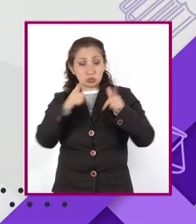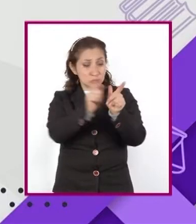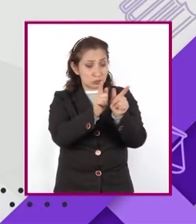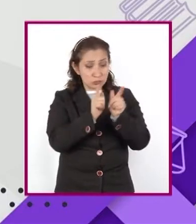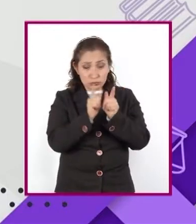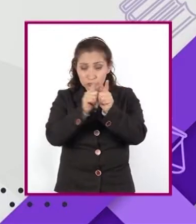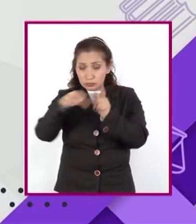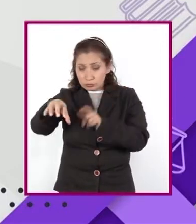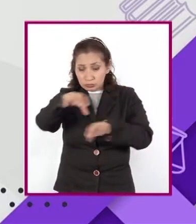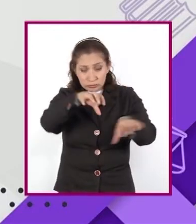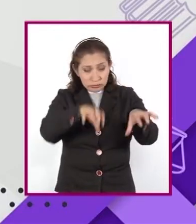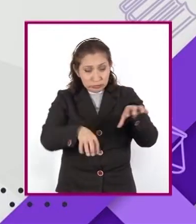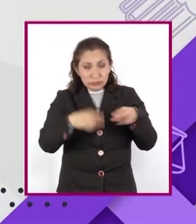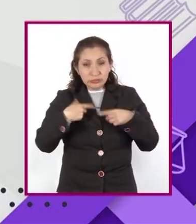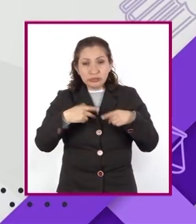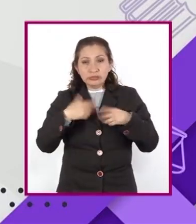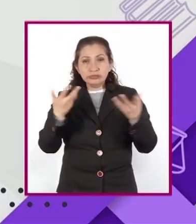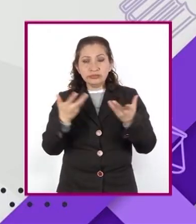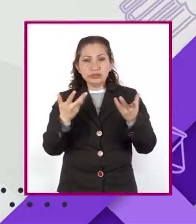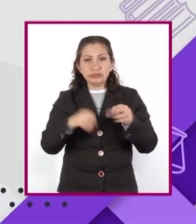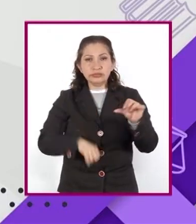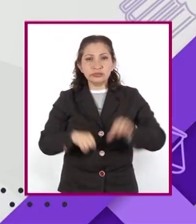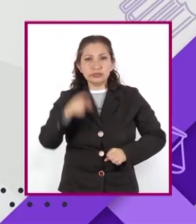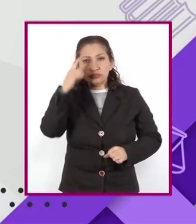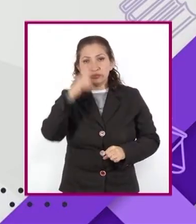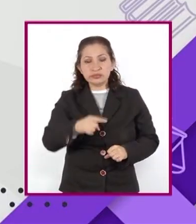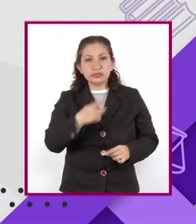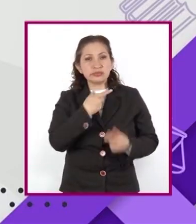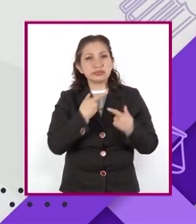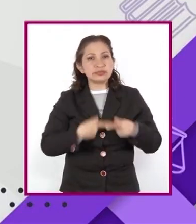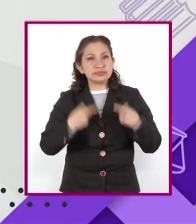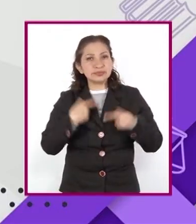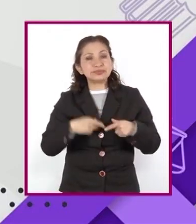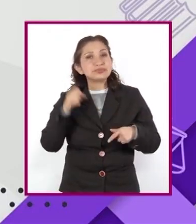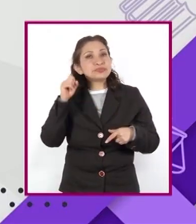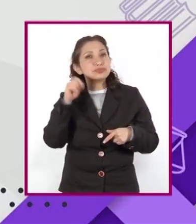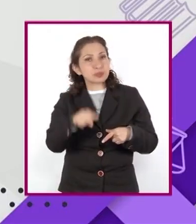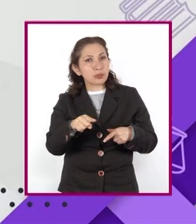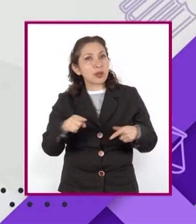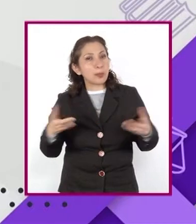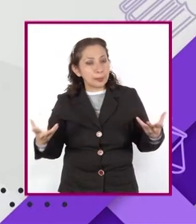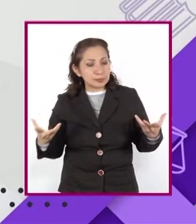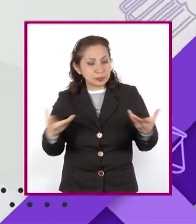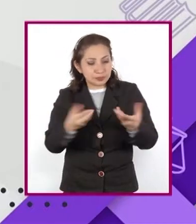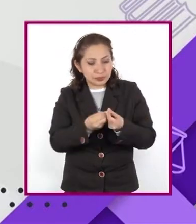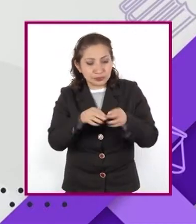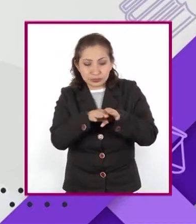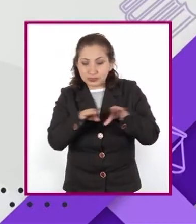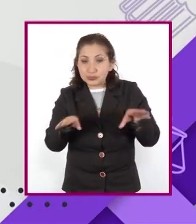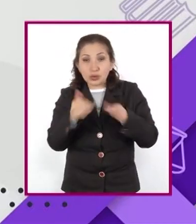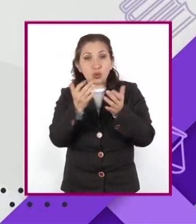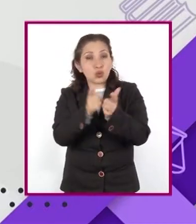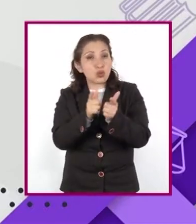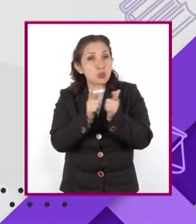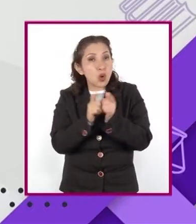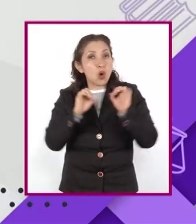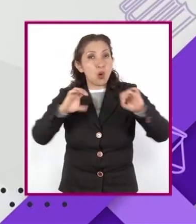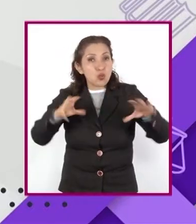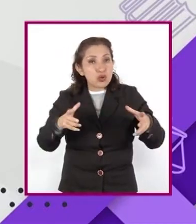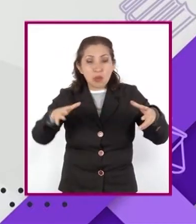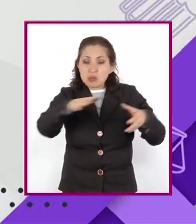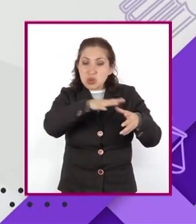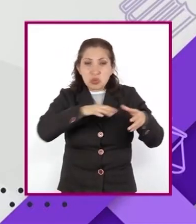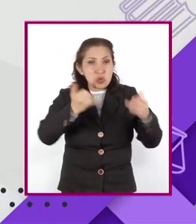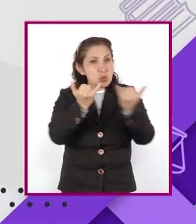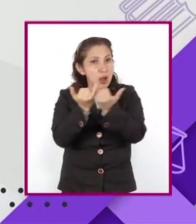culturas, fomentar acciones para que las personas sean parte de un mismo grupo o comunidad. Dichos